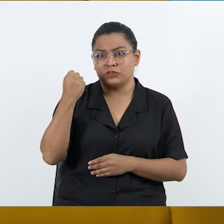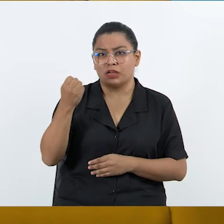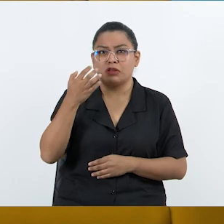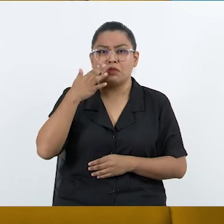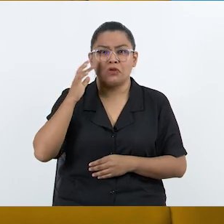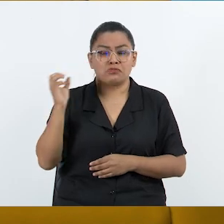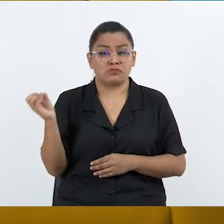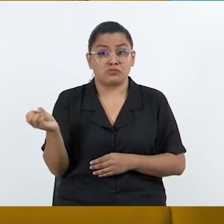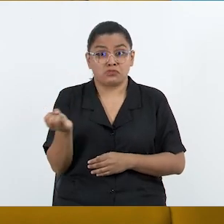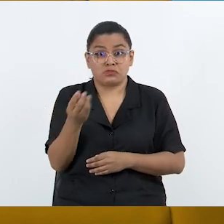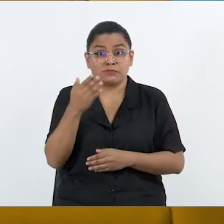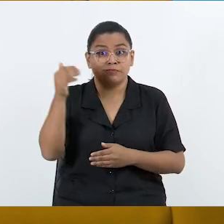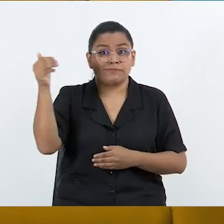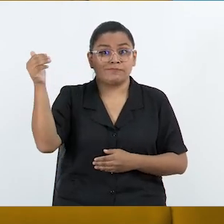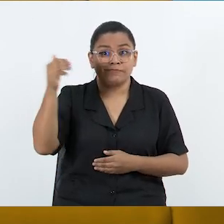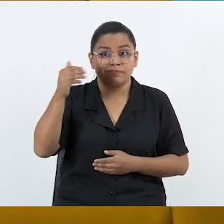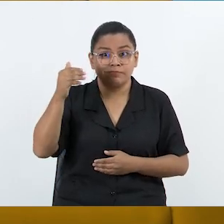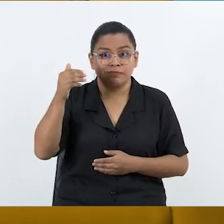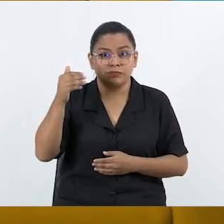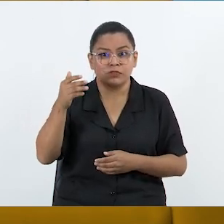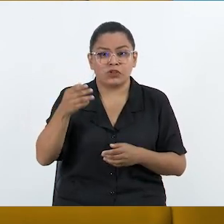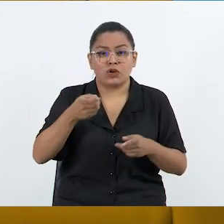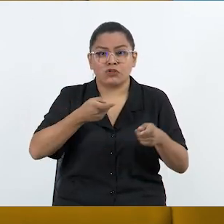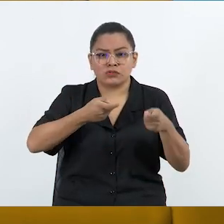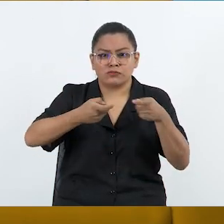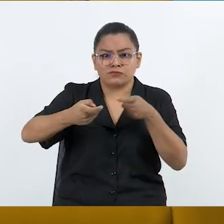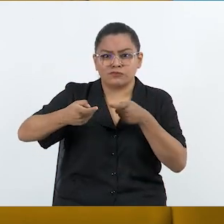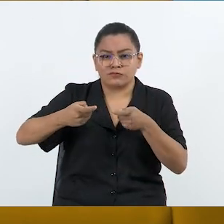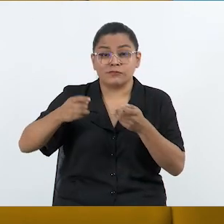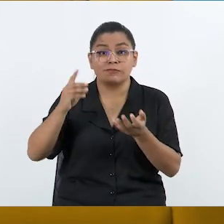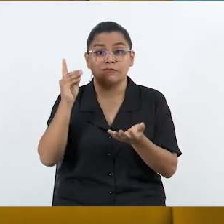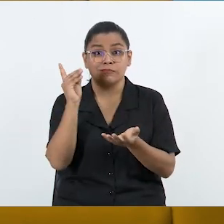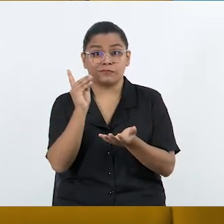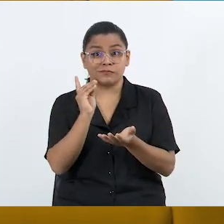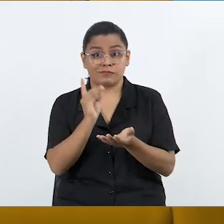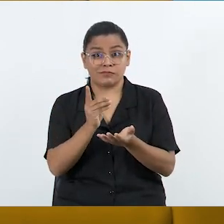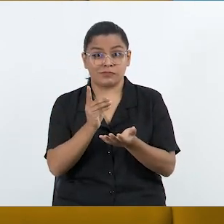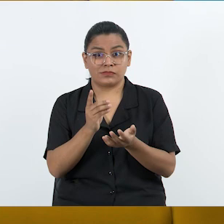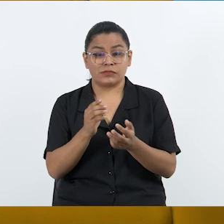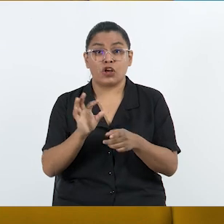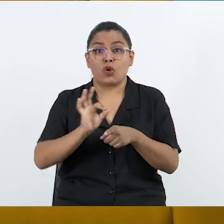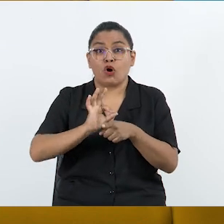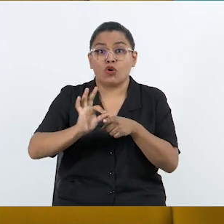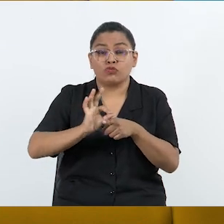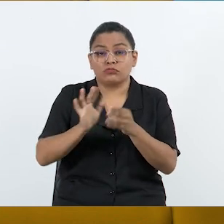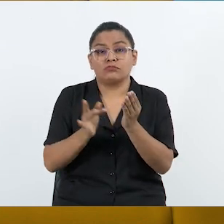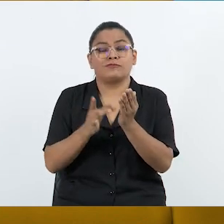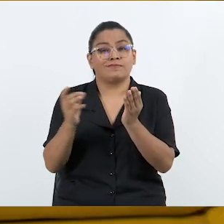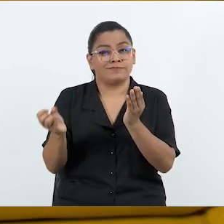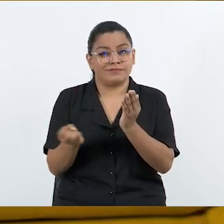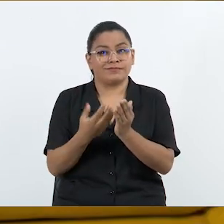un automóvil, el motor sería la didáctica y el combustible la tecnología.